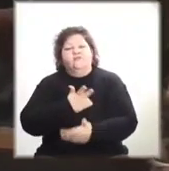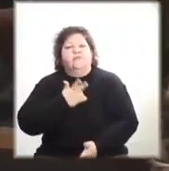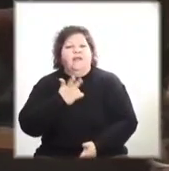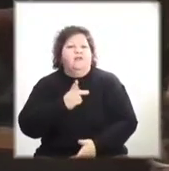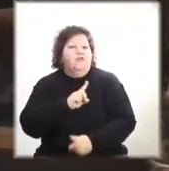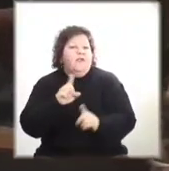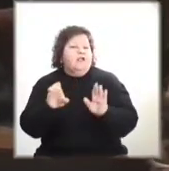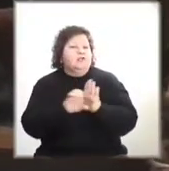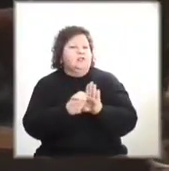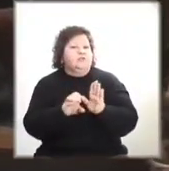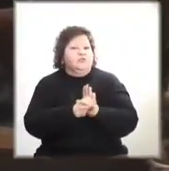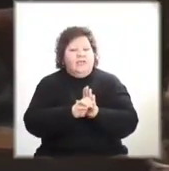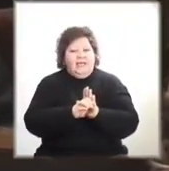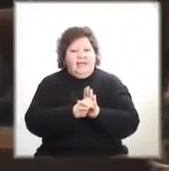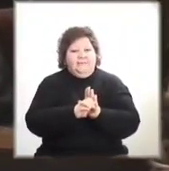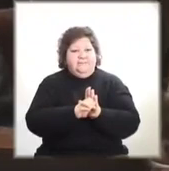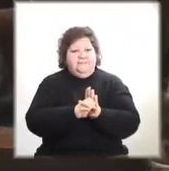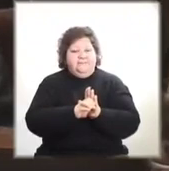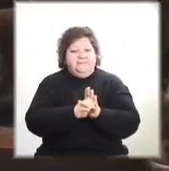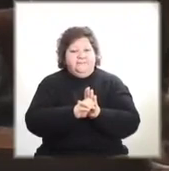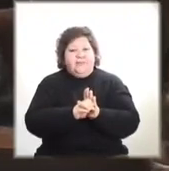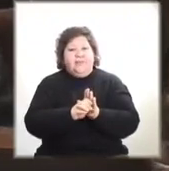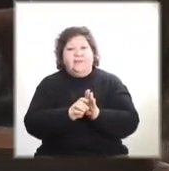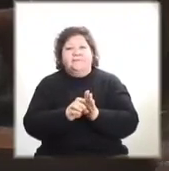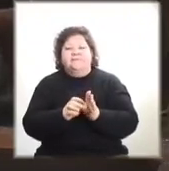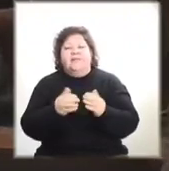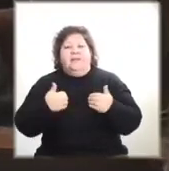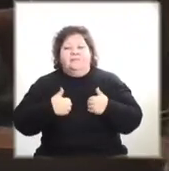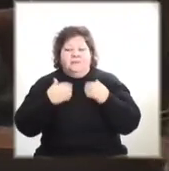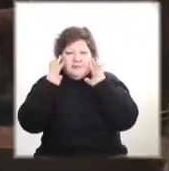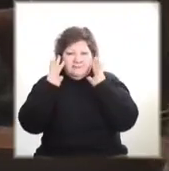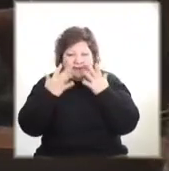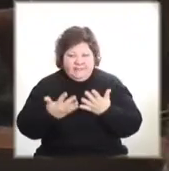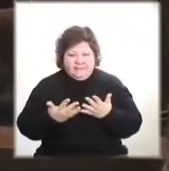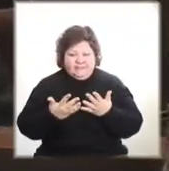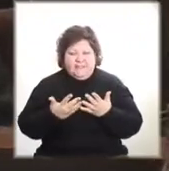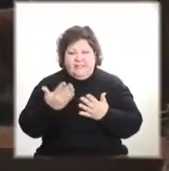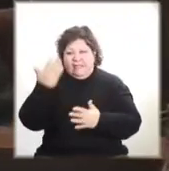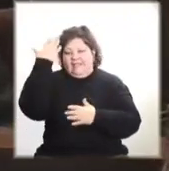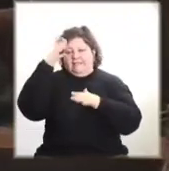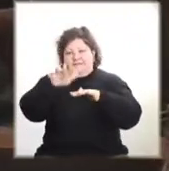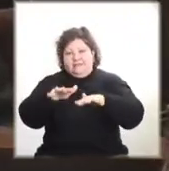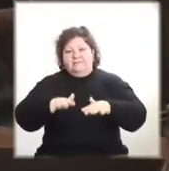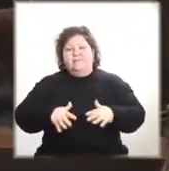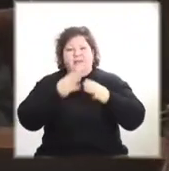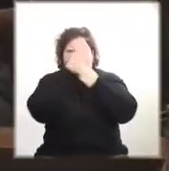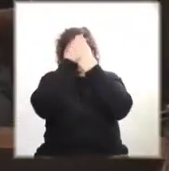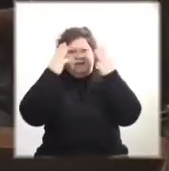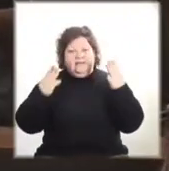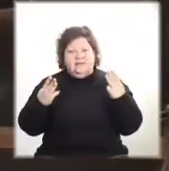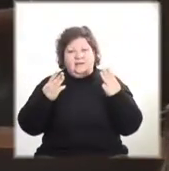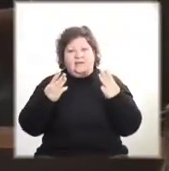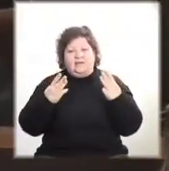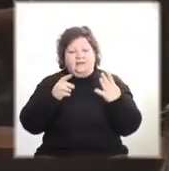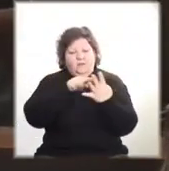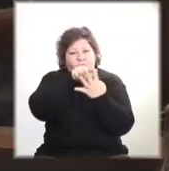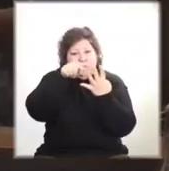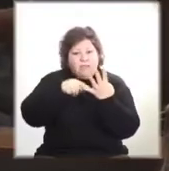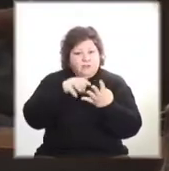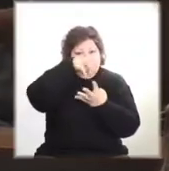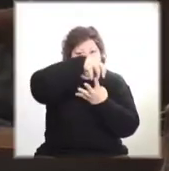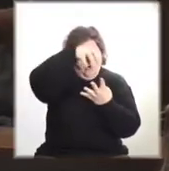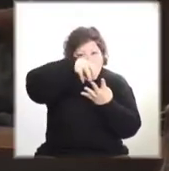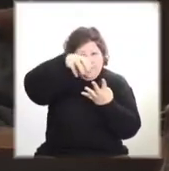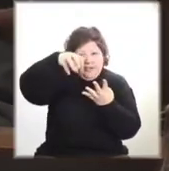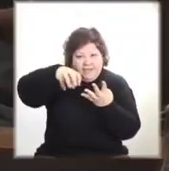que hace, sino por dónde está. A mí me parece que la Asamblea General es un sistema orgánico de 4 órganos y que cualquiera